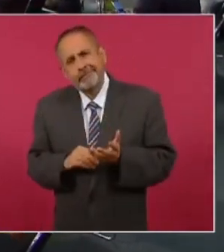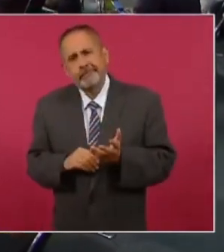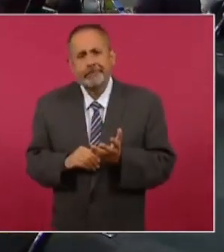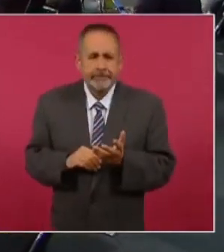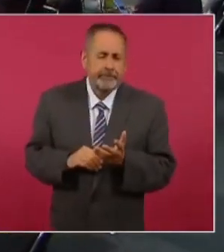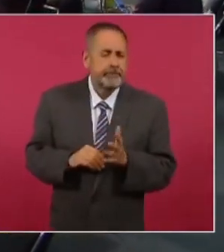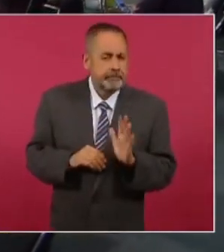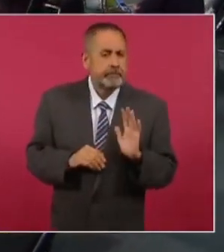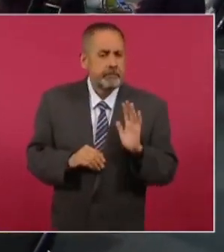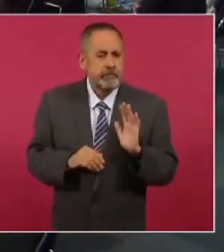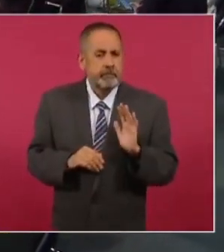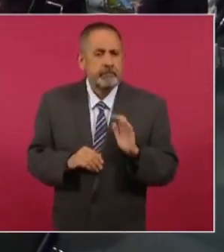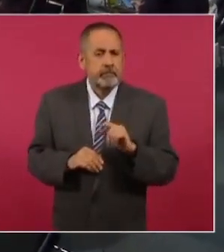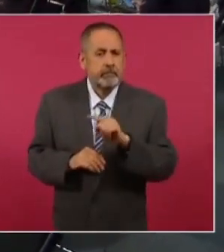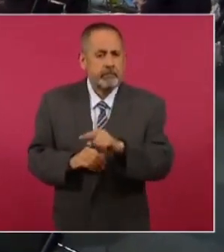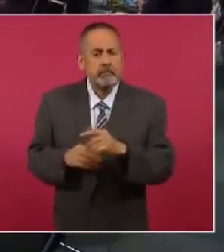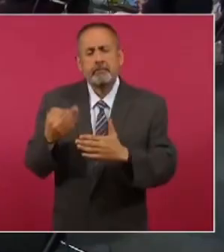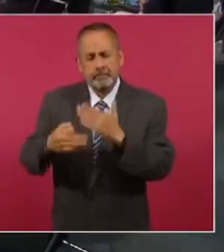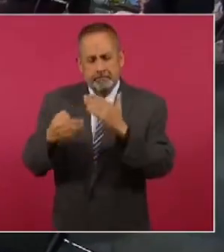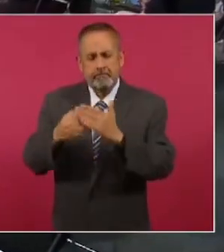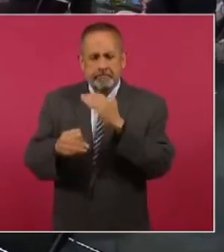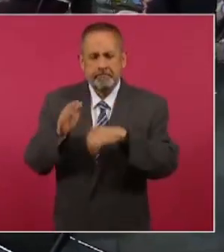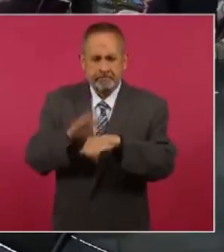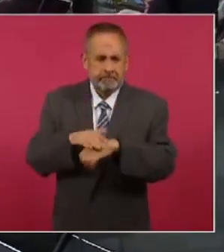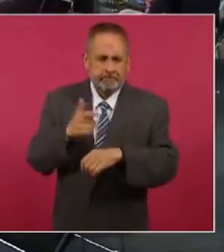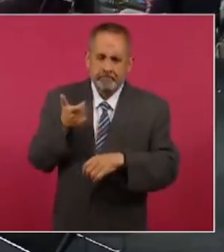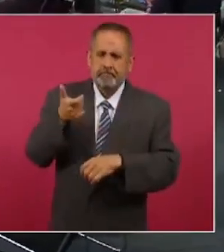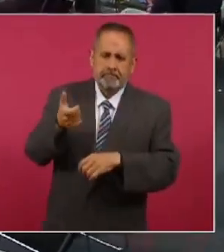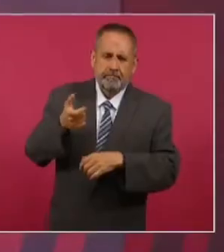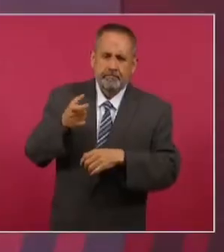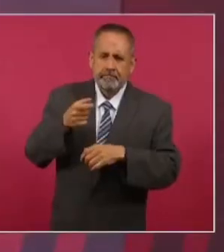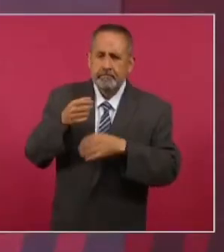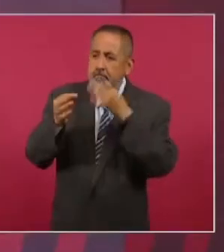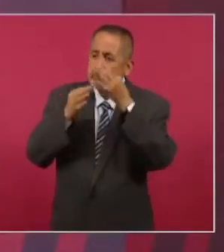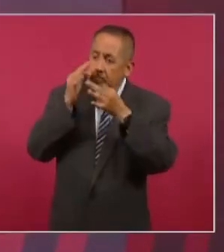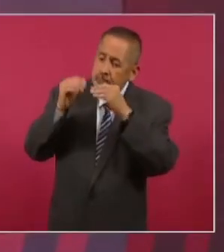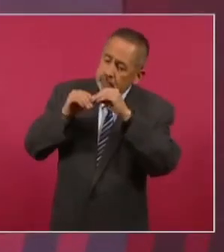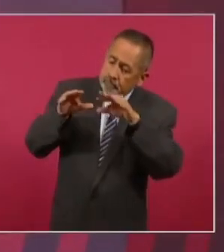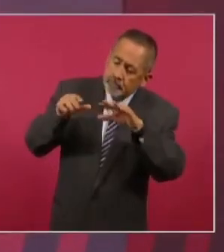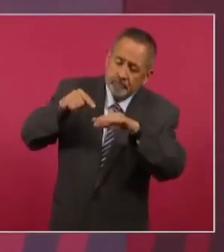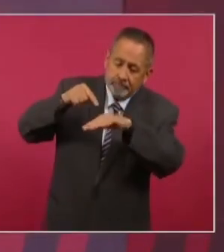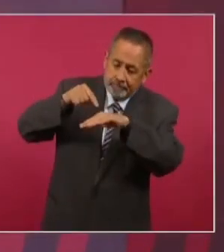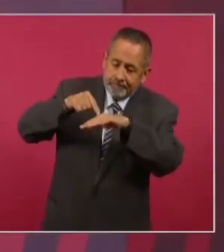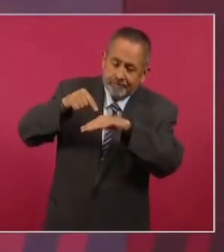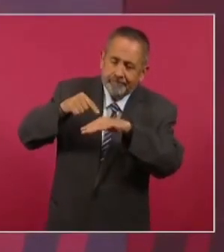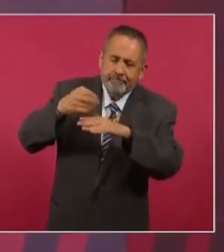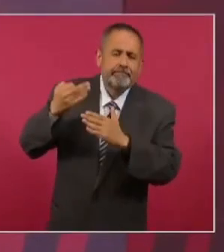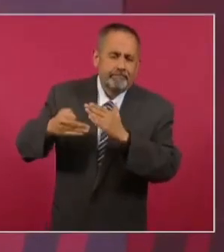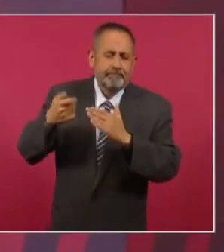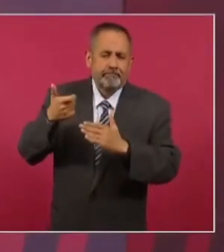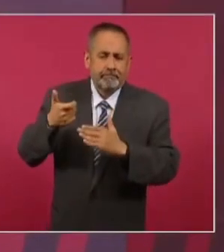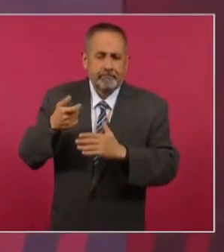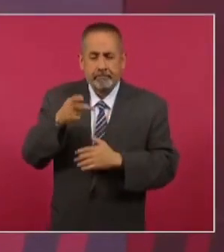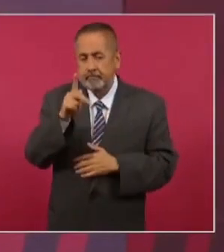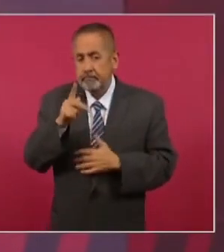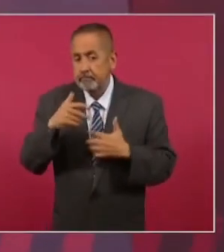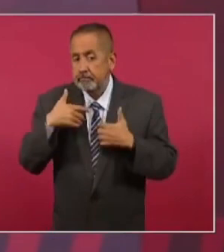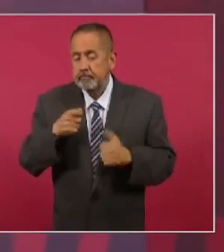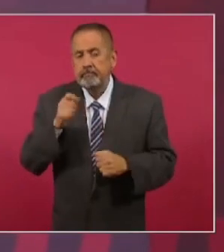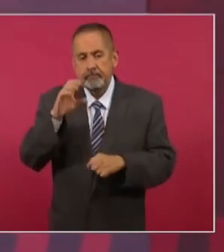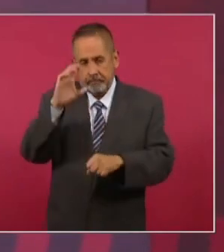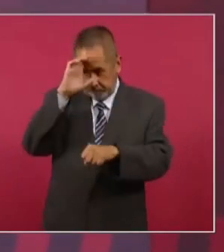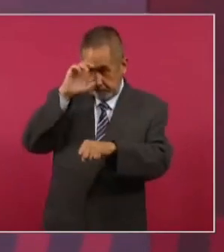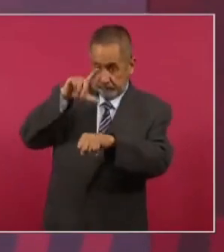nos falte pero si entendemos que la